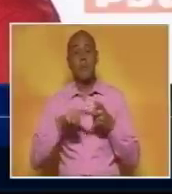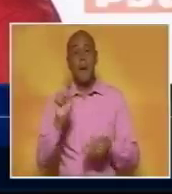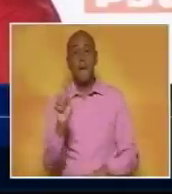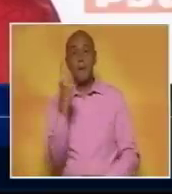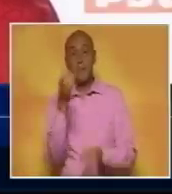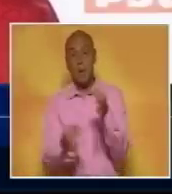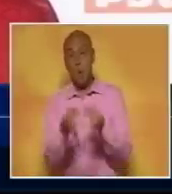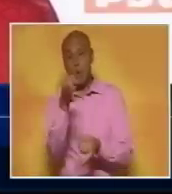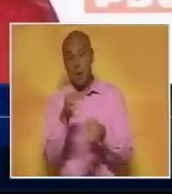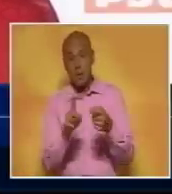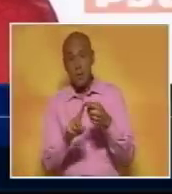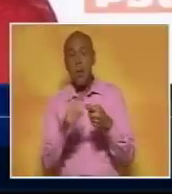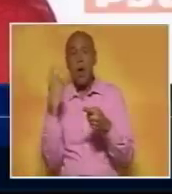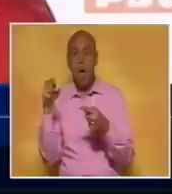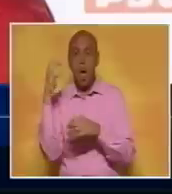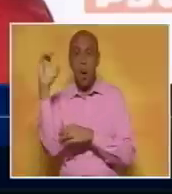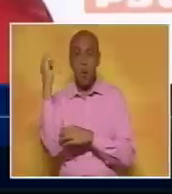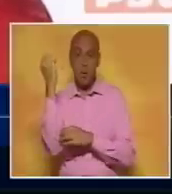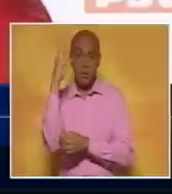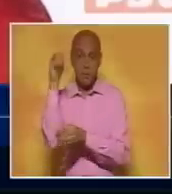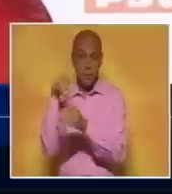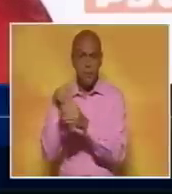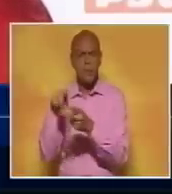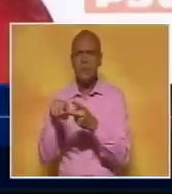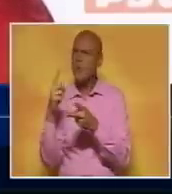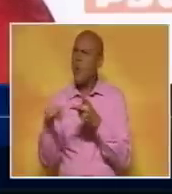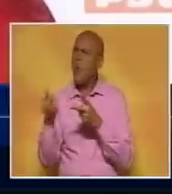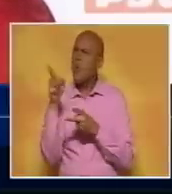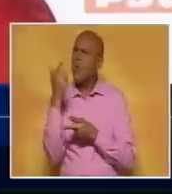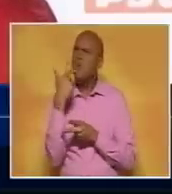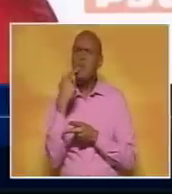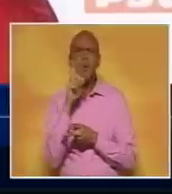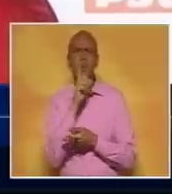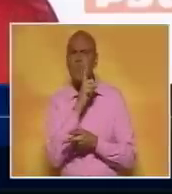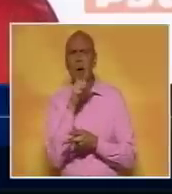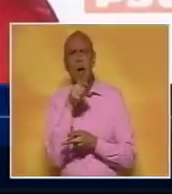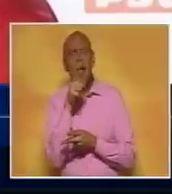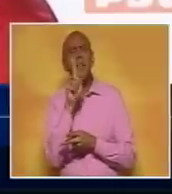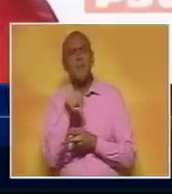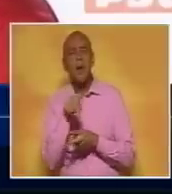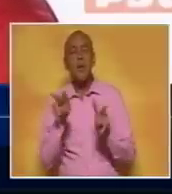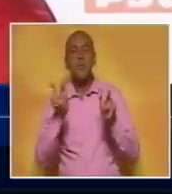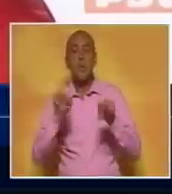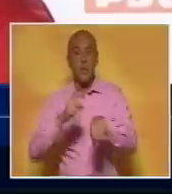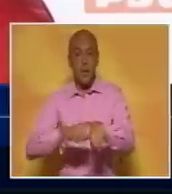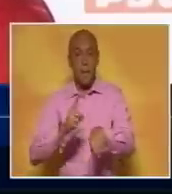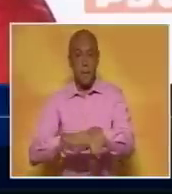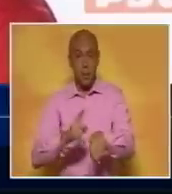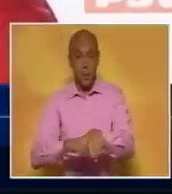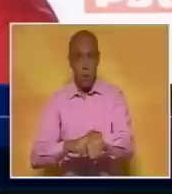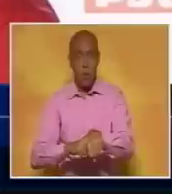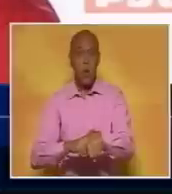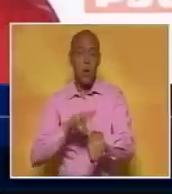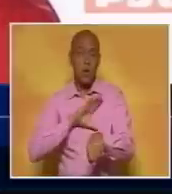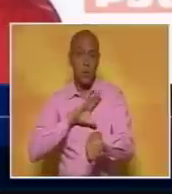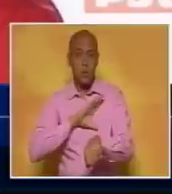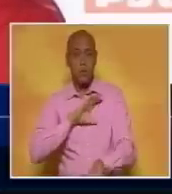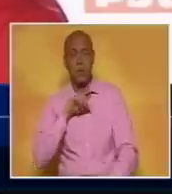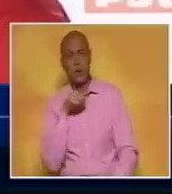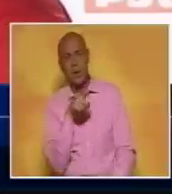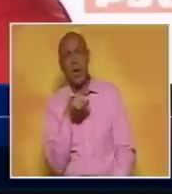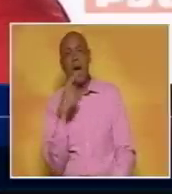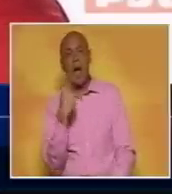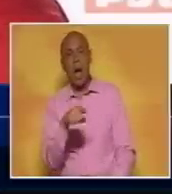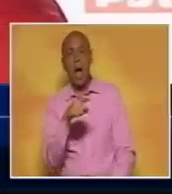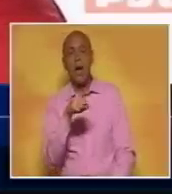con Monómeros en Colombia. ¿Cómo se llama? Rosales, Un Nuevo Tiempo se quedan con una cosa que está en